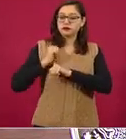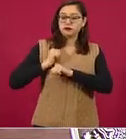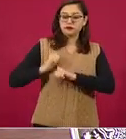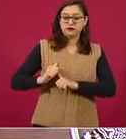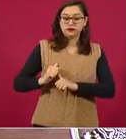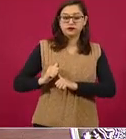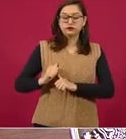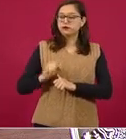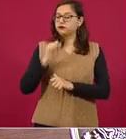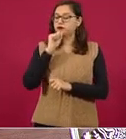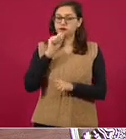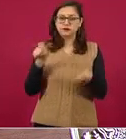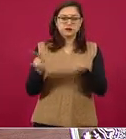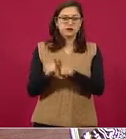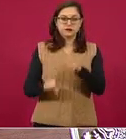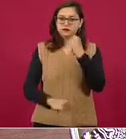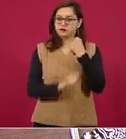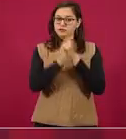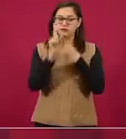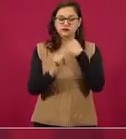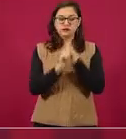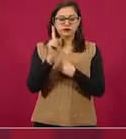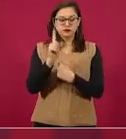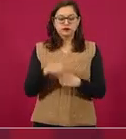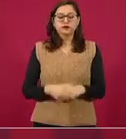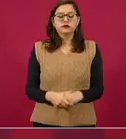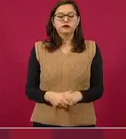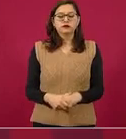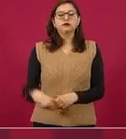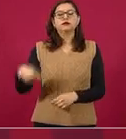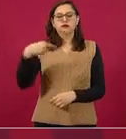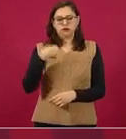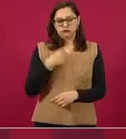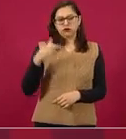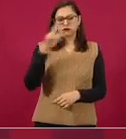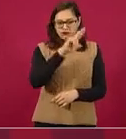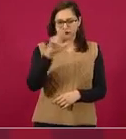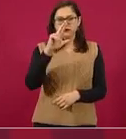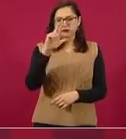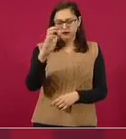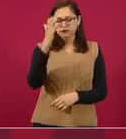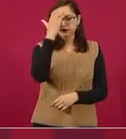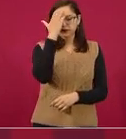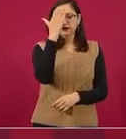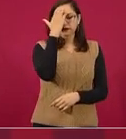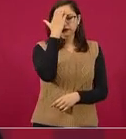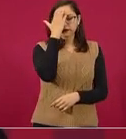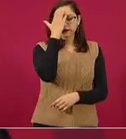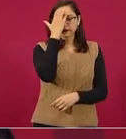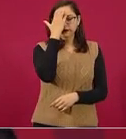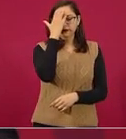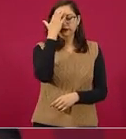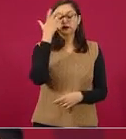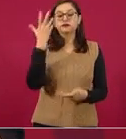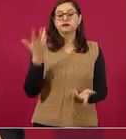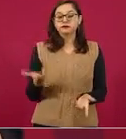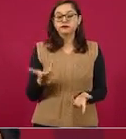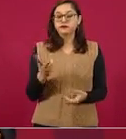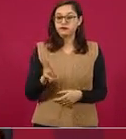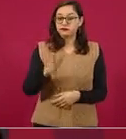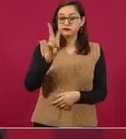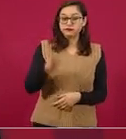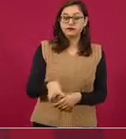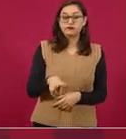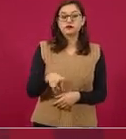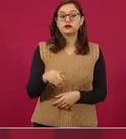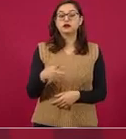Yo siempre he reconocido el esfuerzo para combatir la